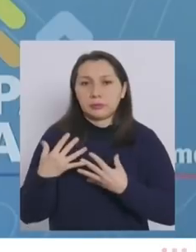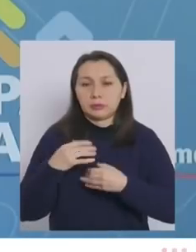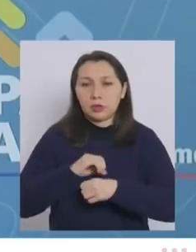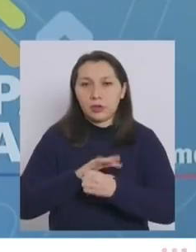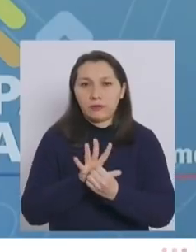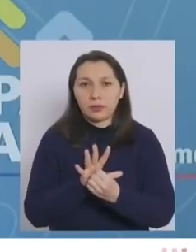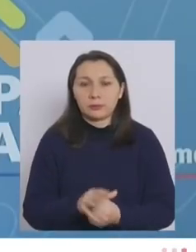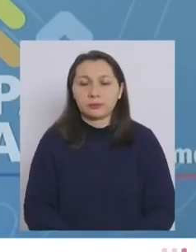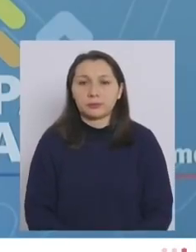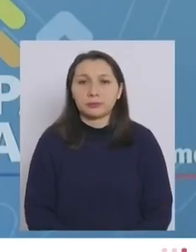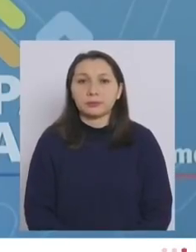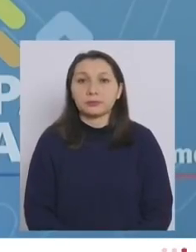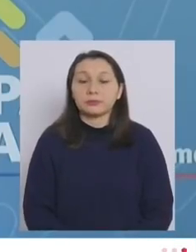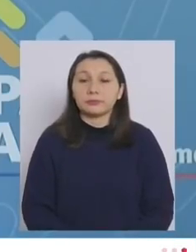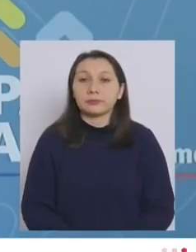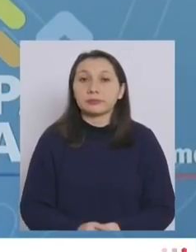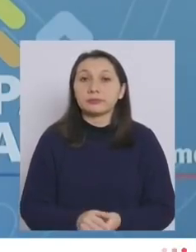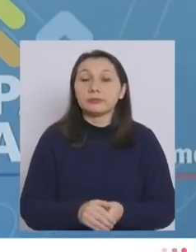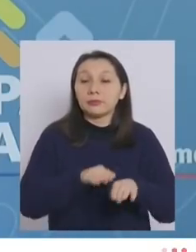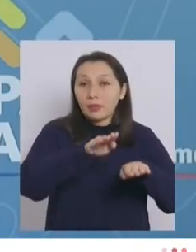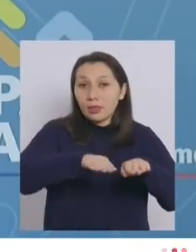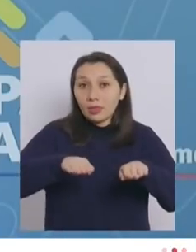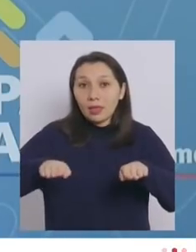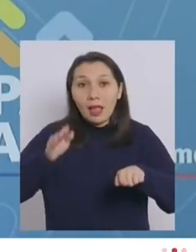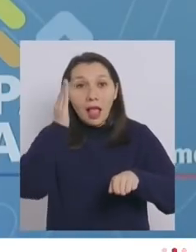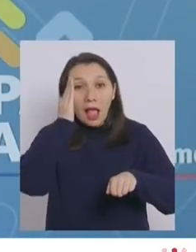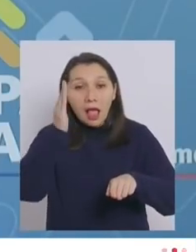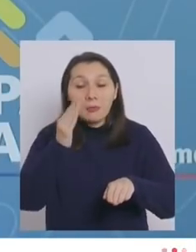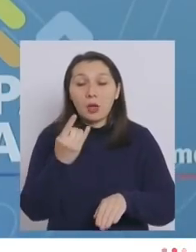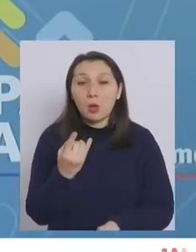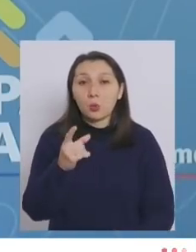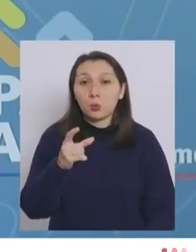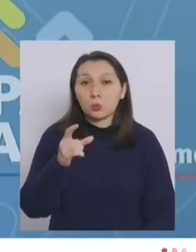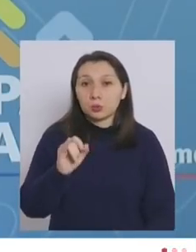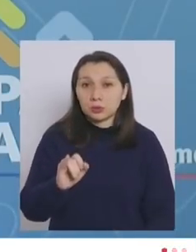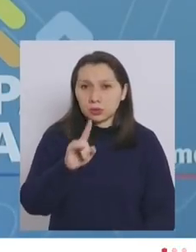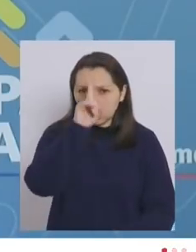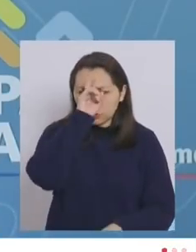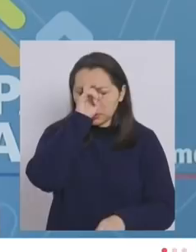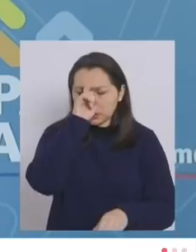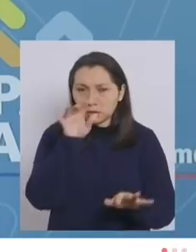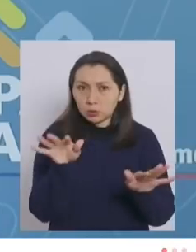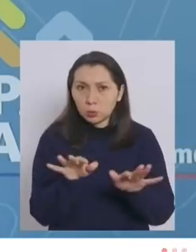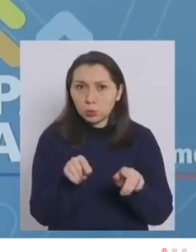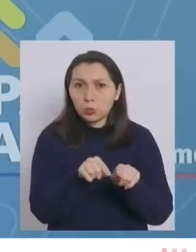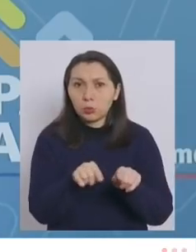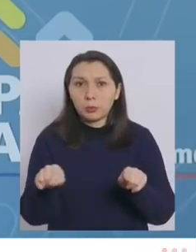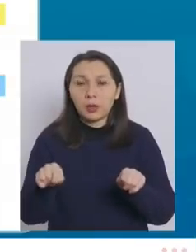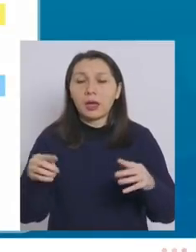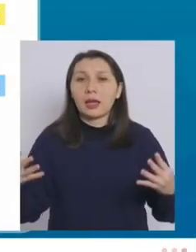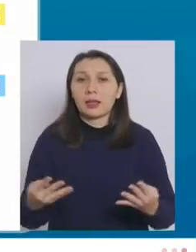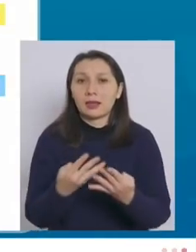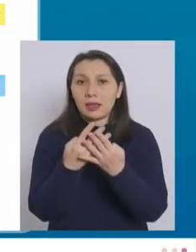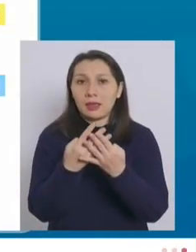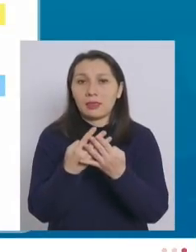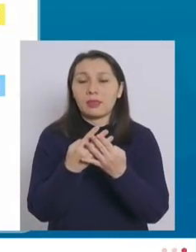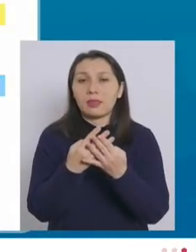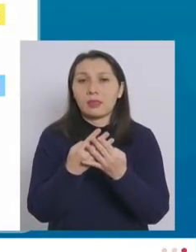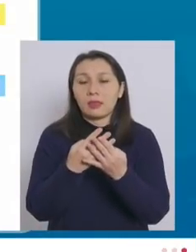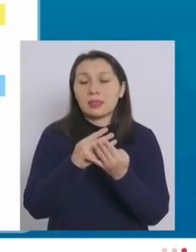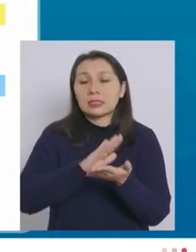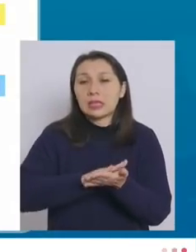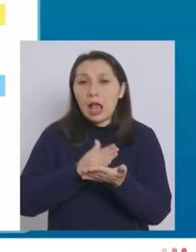coronavirus. La evolución de las camas UCI ocupadas en la red integrada